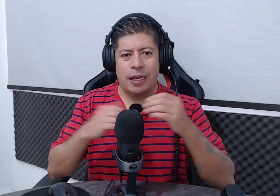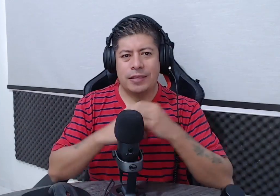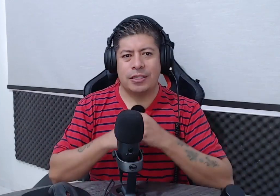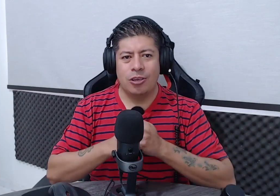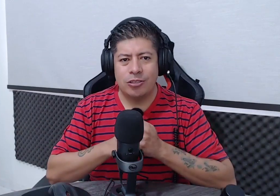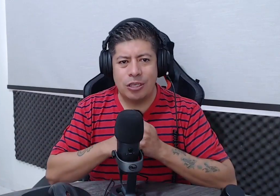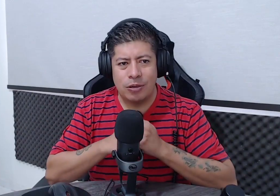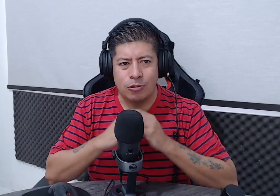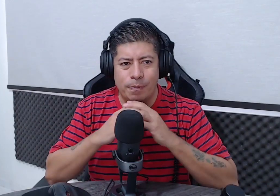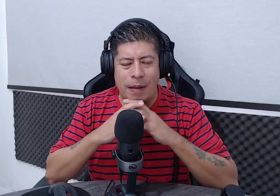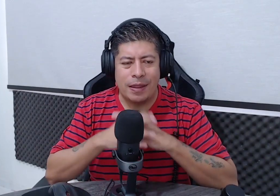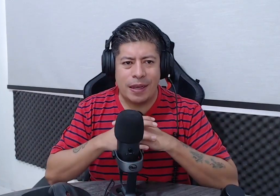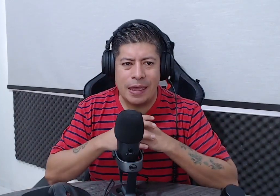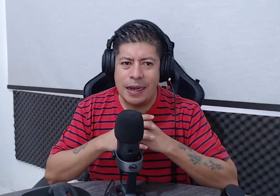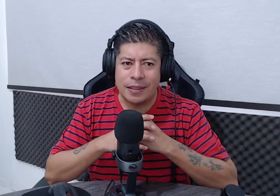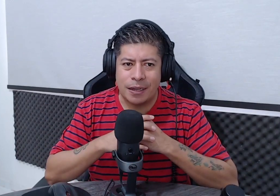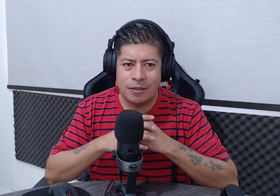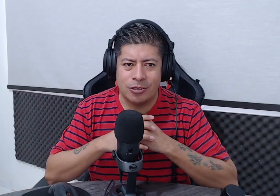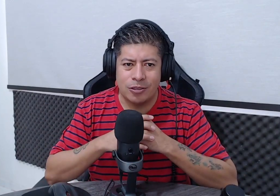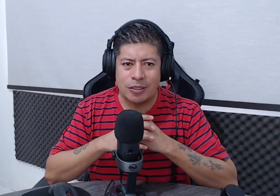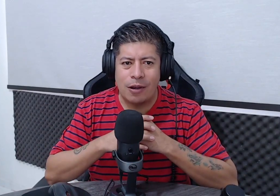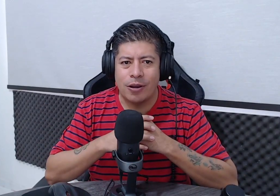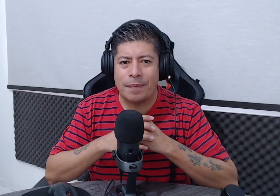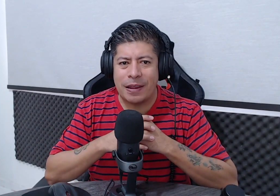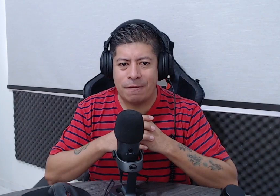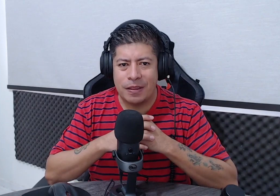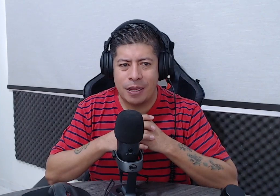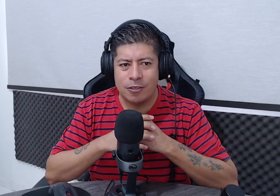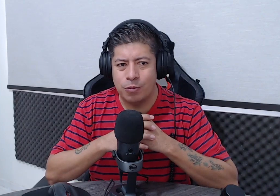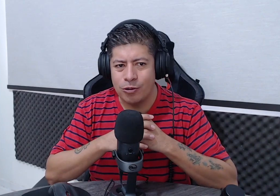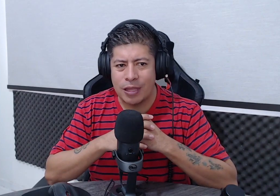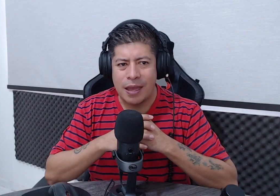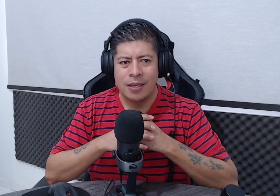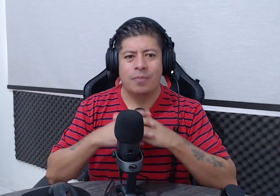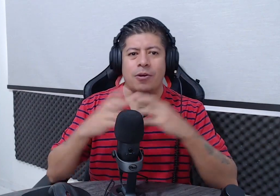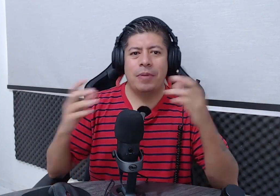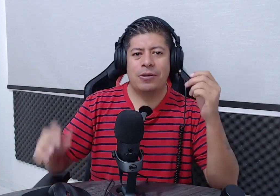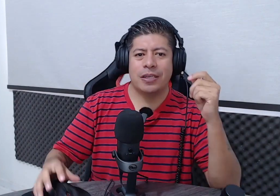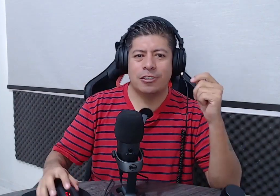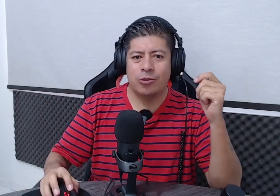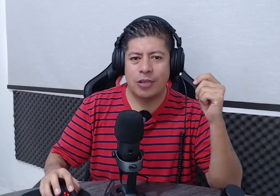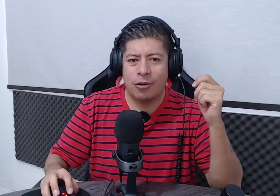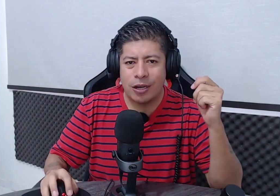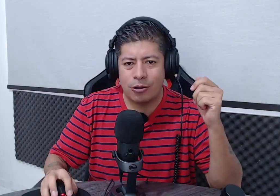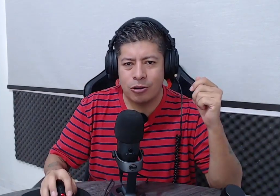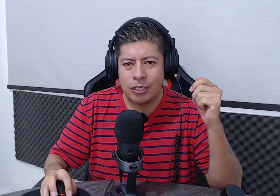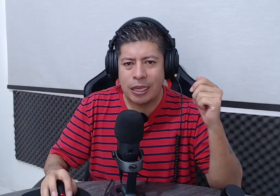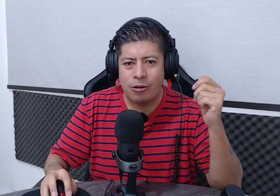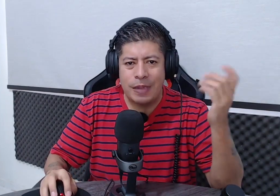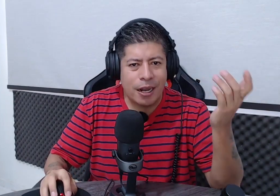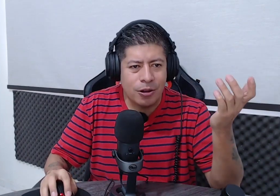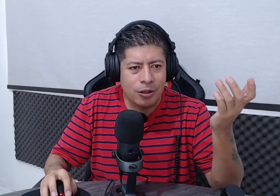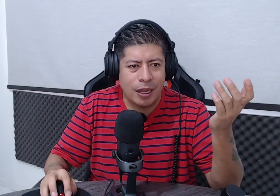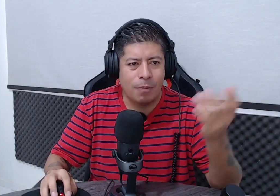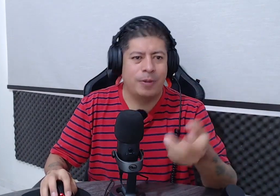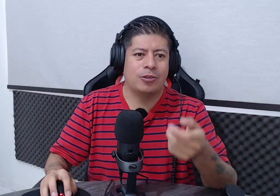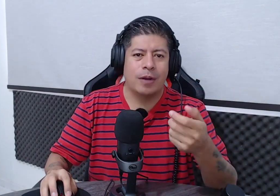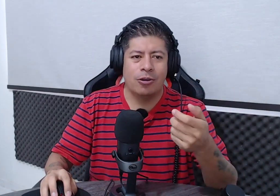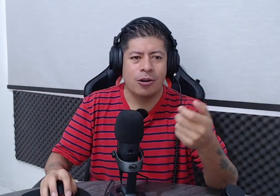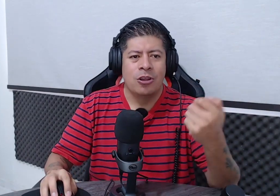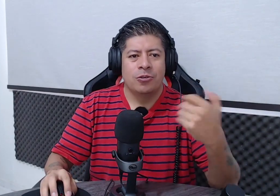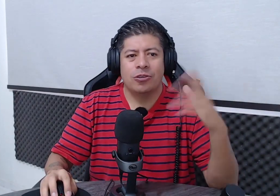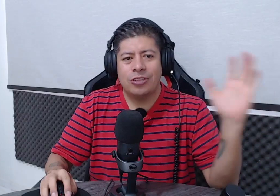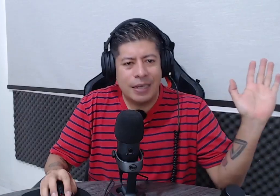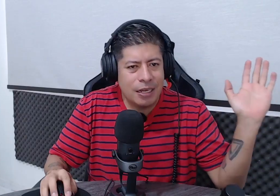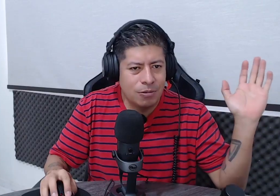huyó de la sesión si no es culpable de nada? La intervención de Otálora para defenderlo es burda. Por lo menos Reyes Mondragón reconoce que el gobierno de López